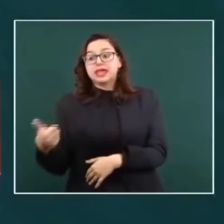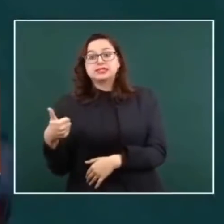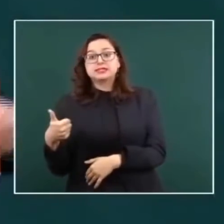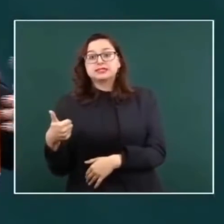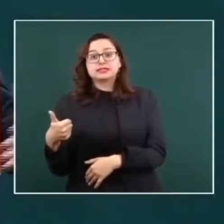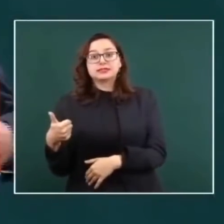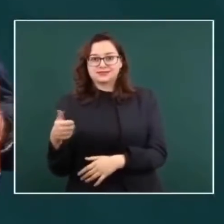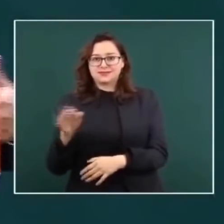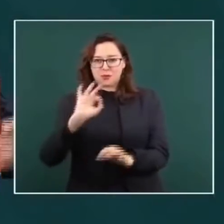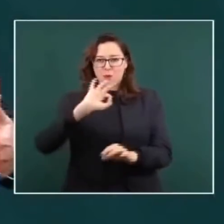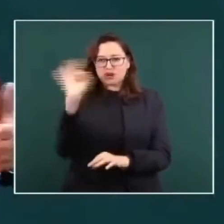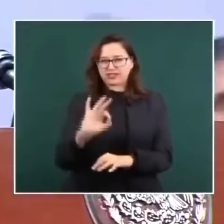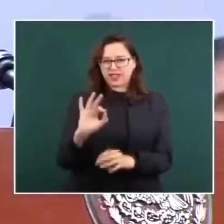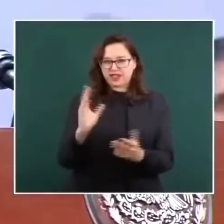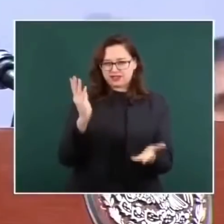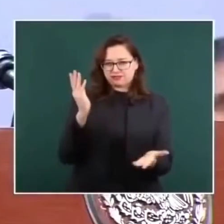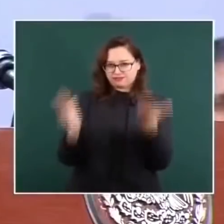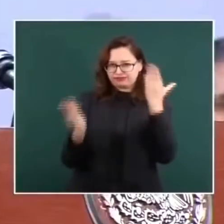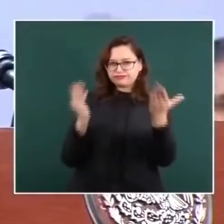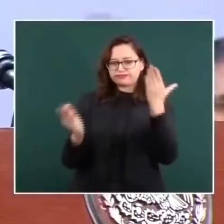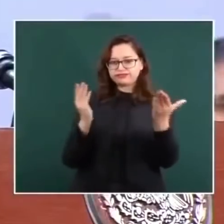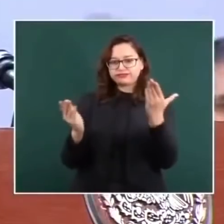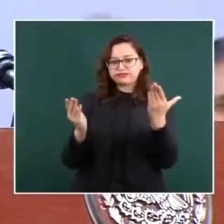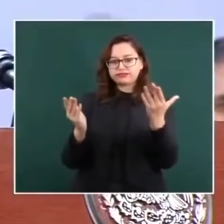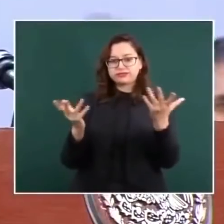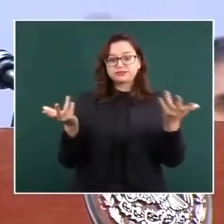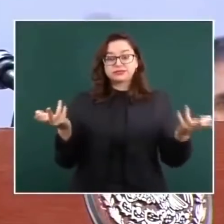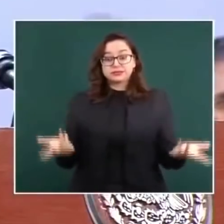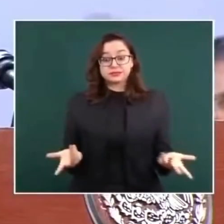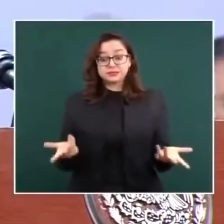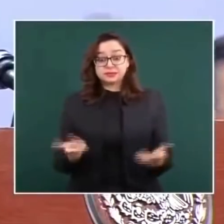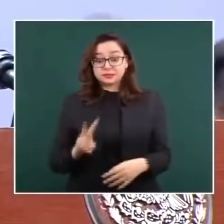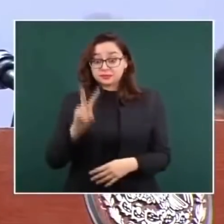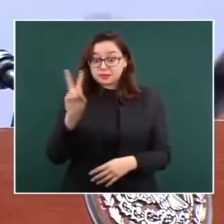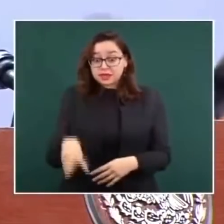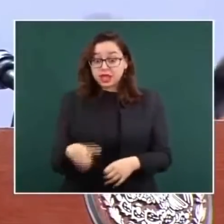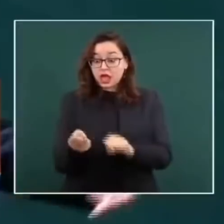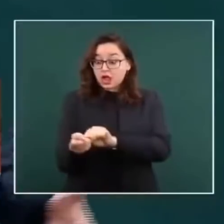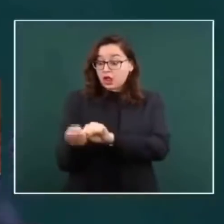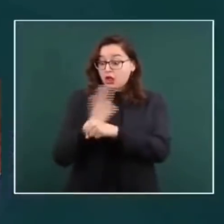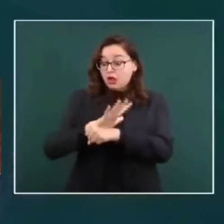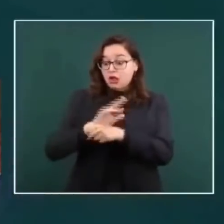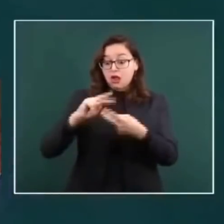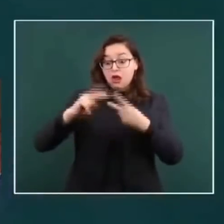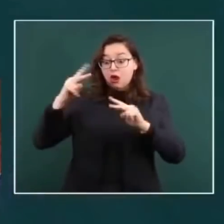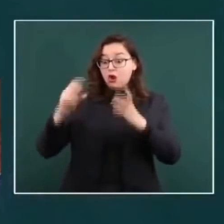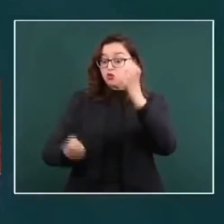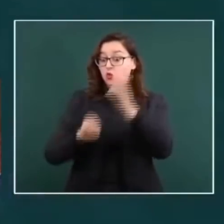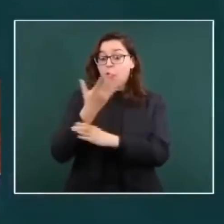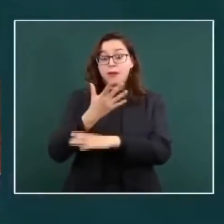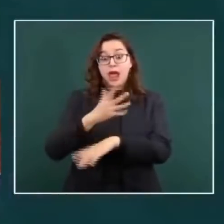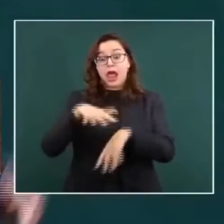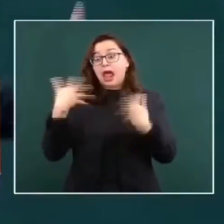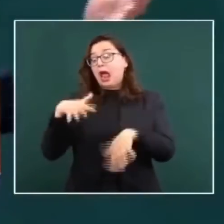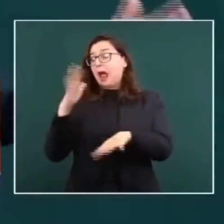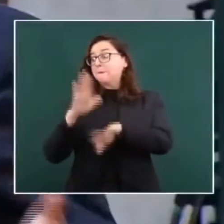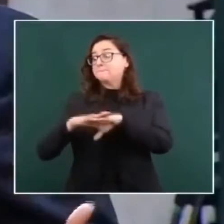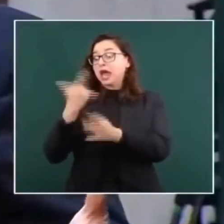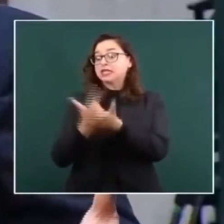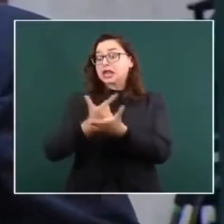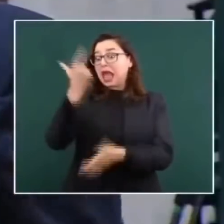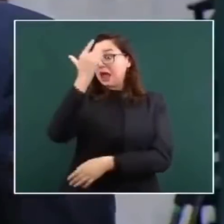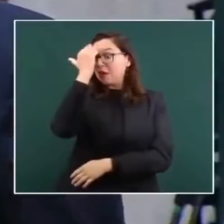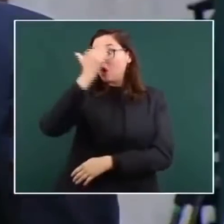no es que o sea terrible la nueva variante es que ese